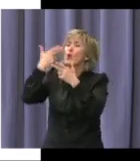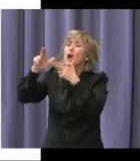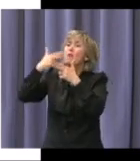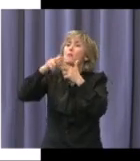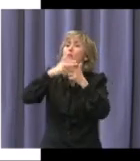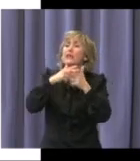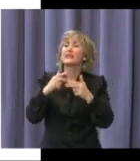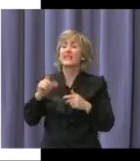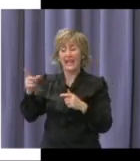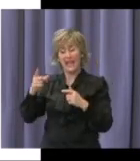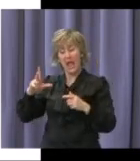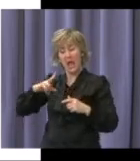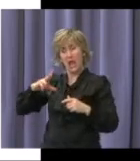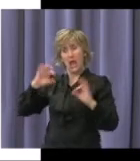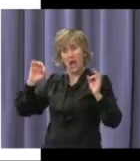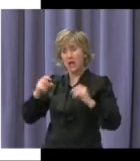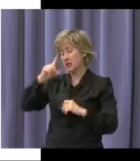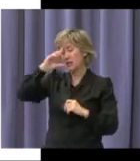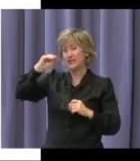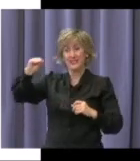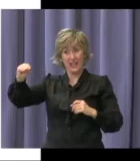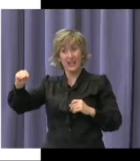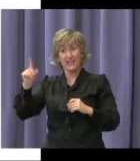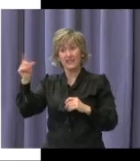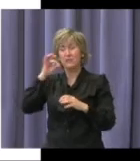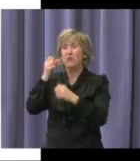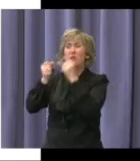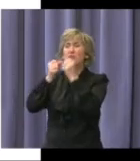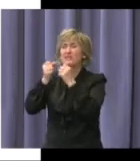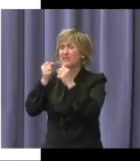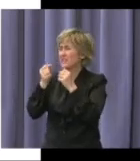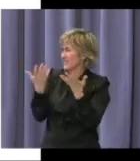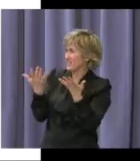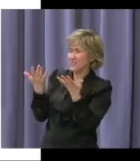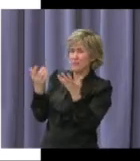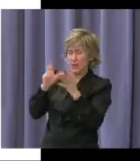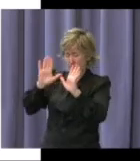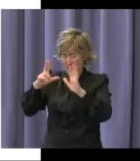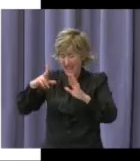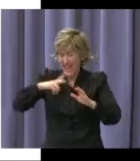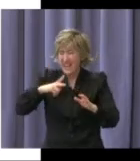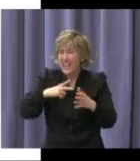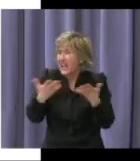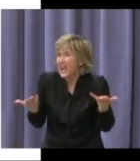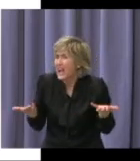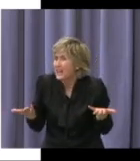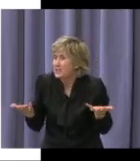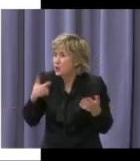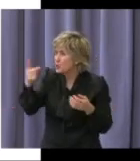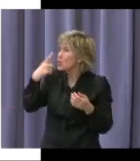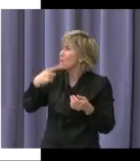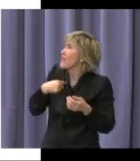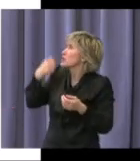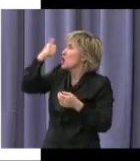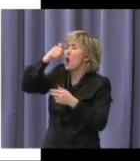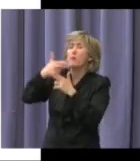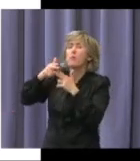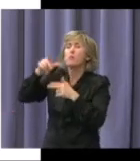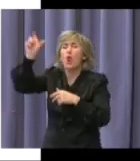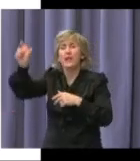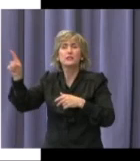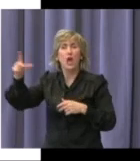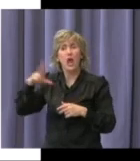Elegante, inteligente e implacable negociadora. ¿Cómo que elegante? ¿Cuándo me has dicho tú a mí de un político que es